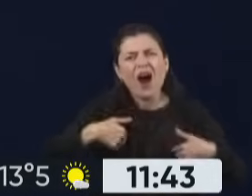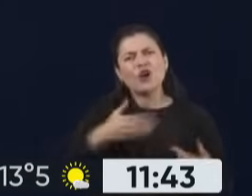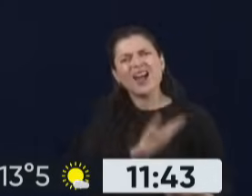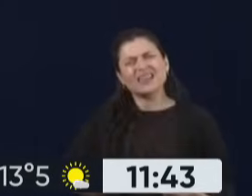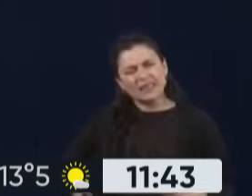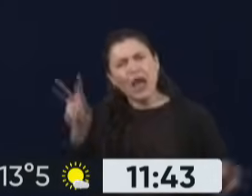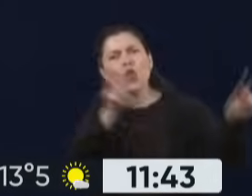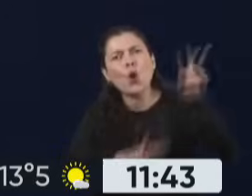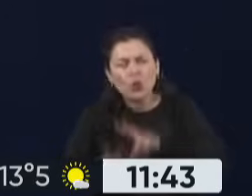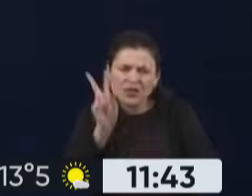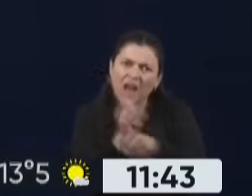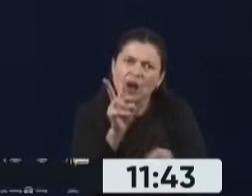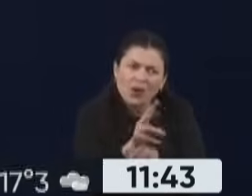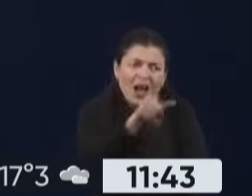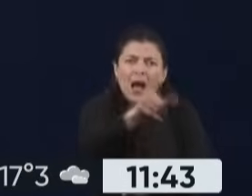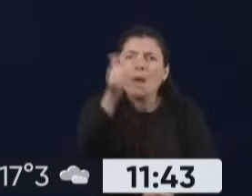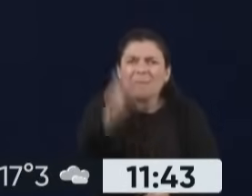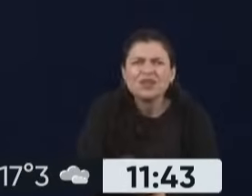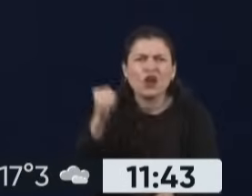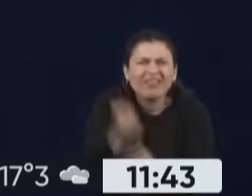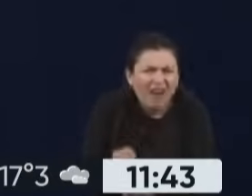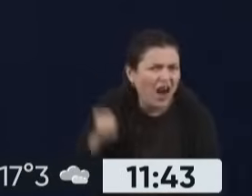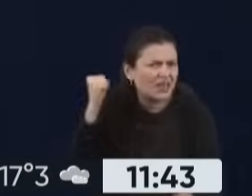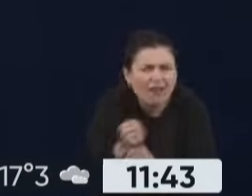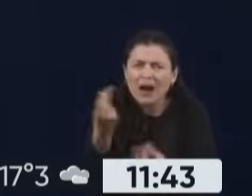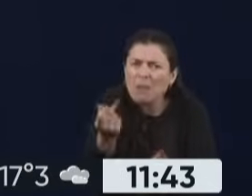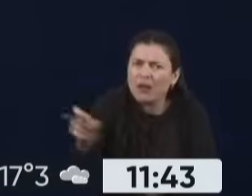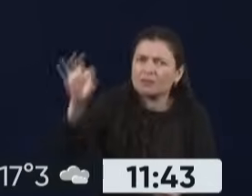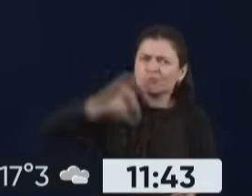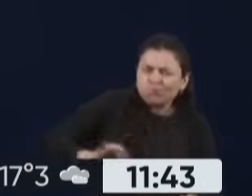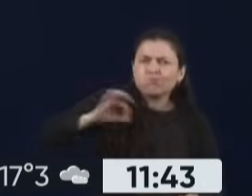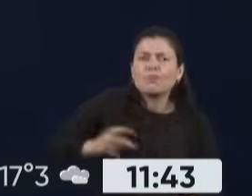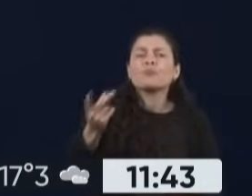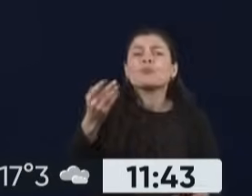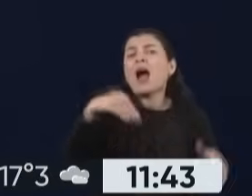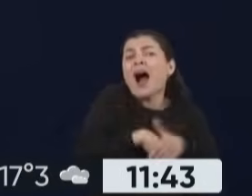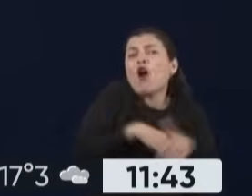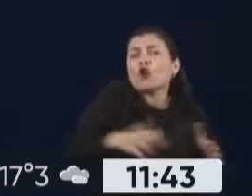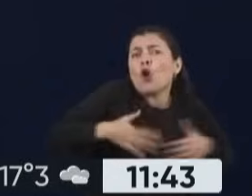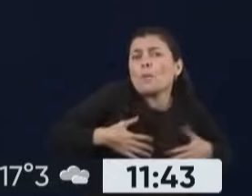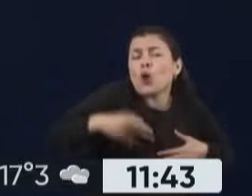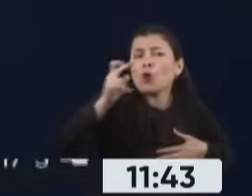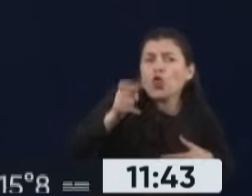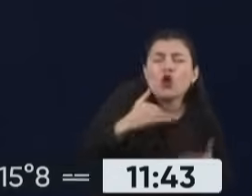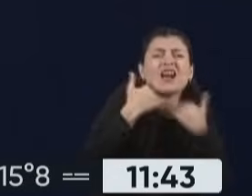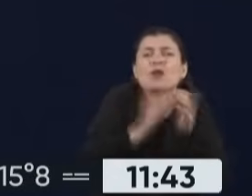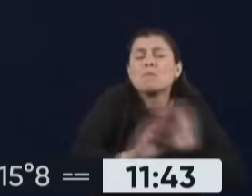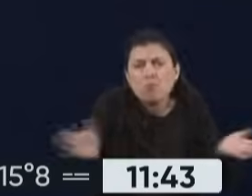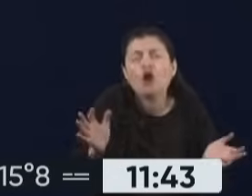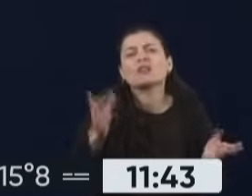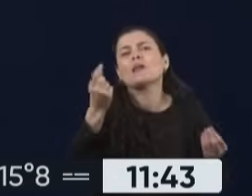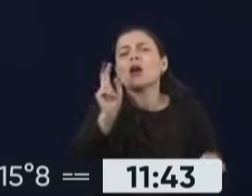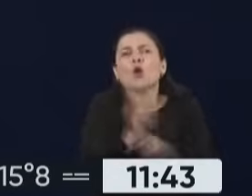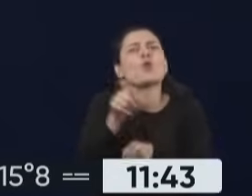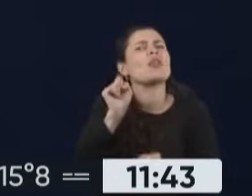lomo trabajando y logra ahorrar. Los esfuerzos del Estado estarán puestos en perseguir a los narcotraficantes y criminales que ven el